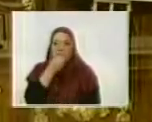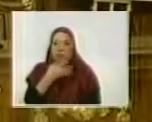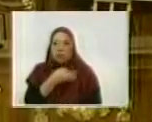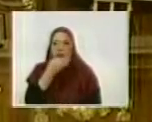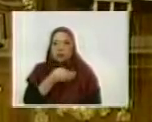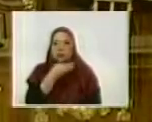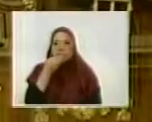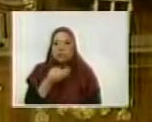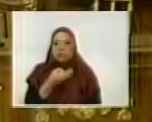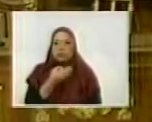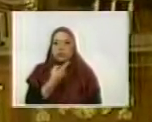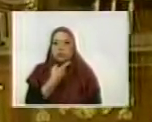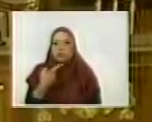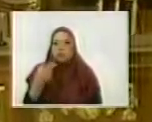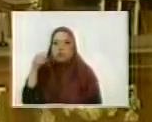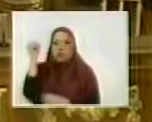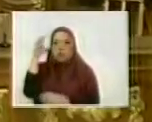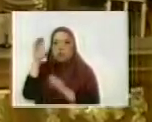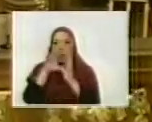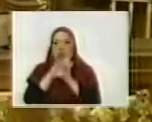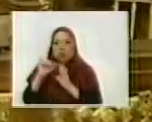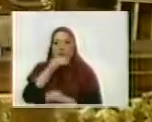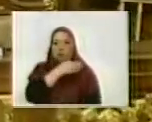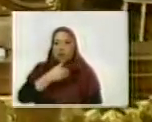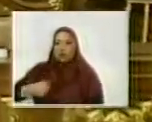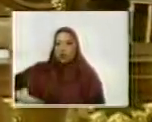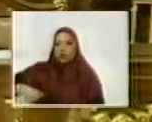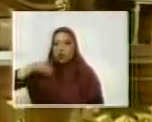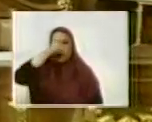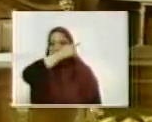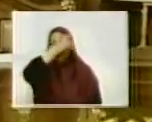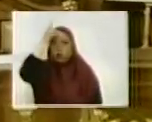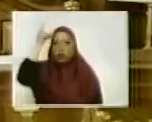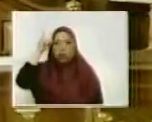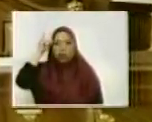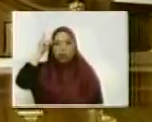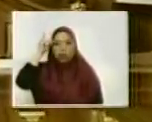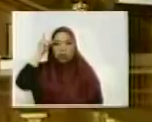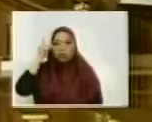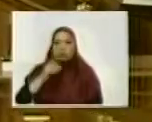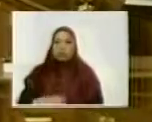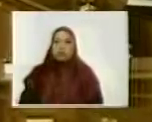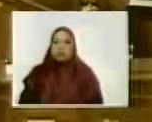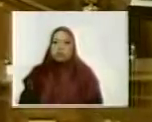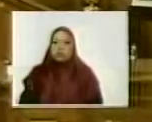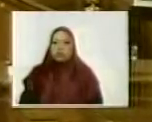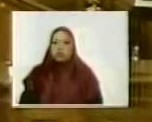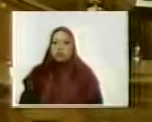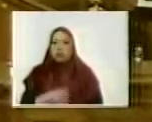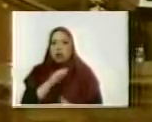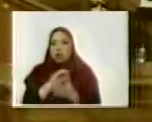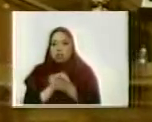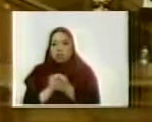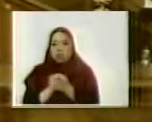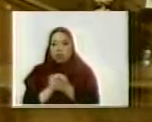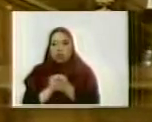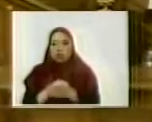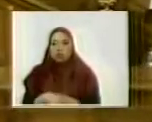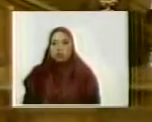presidente de la Asamblea Nacional, camarada Diosdado Cabello, a los dos compatriotas, Gladys